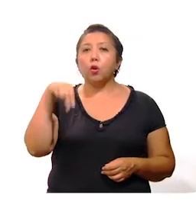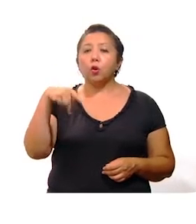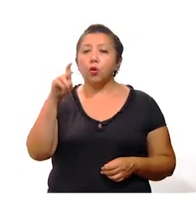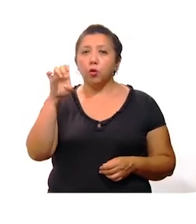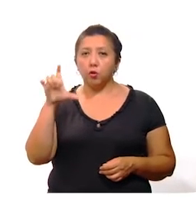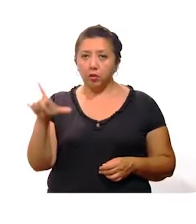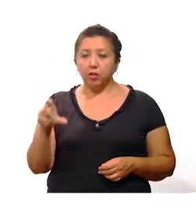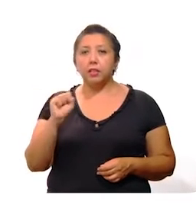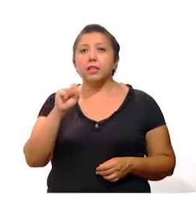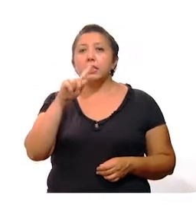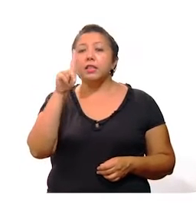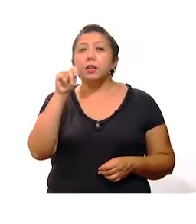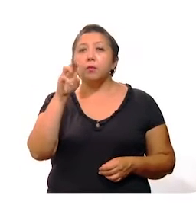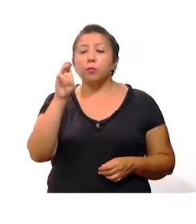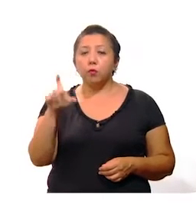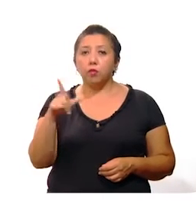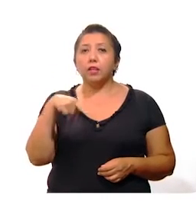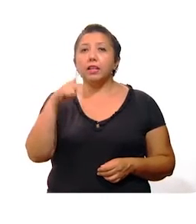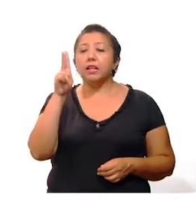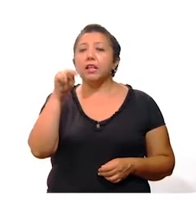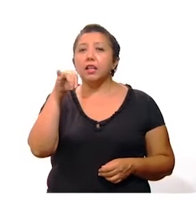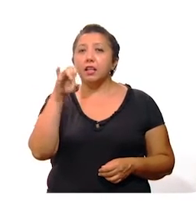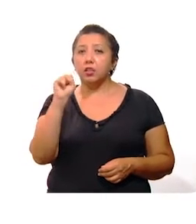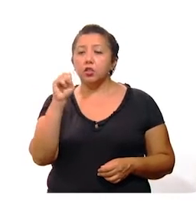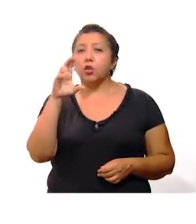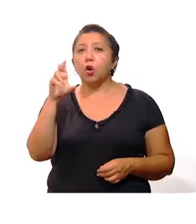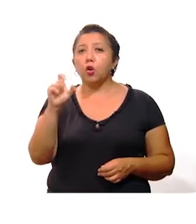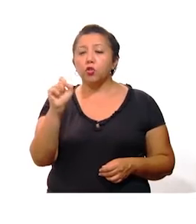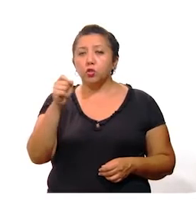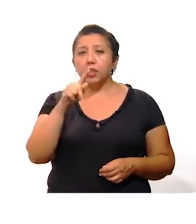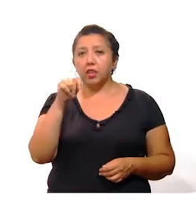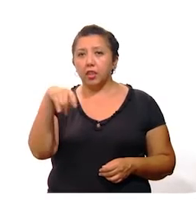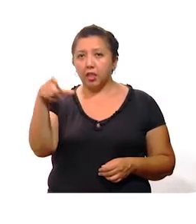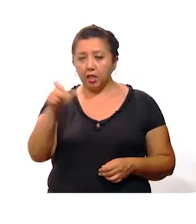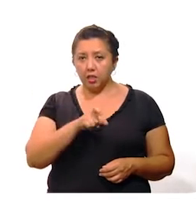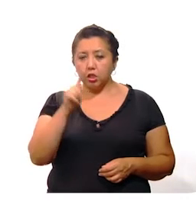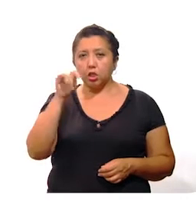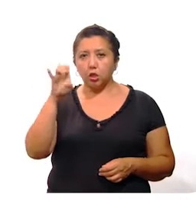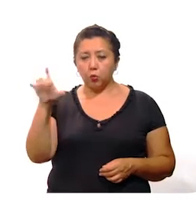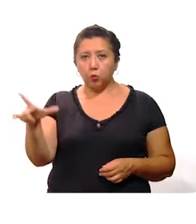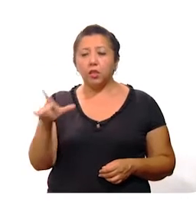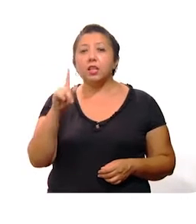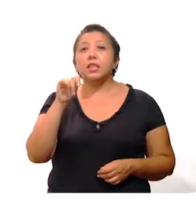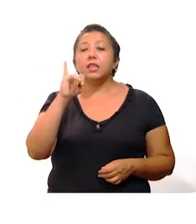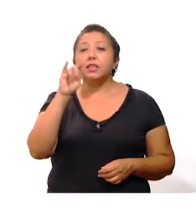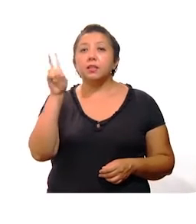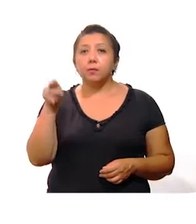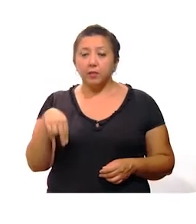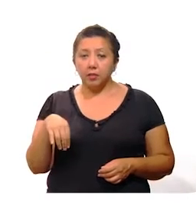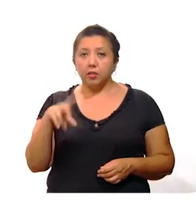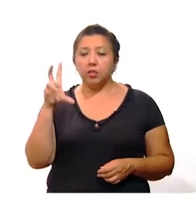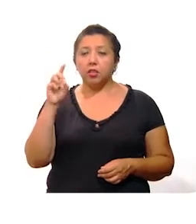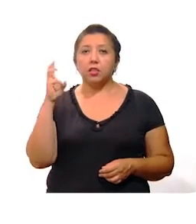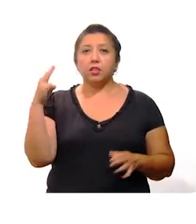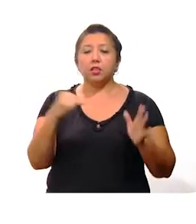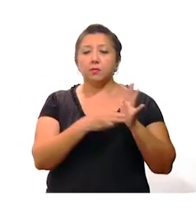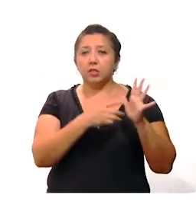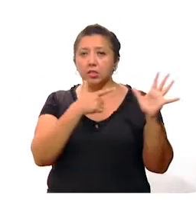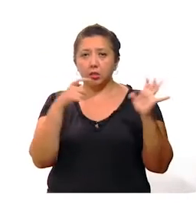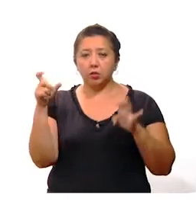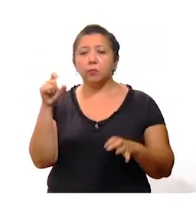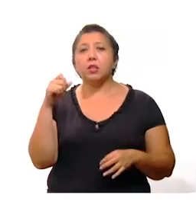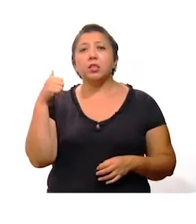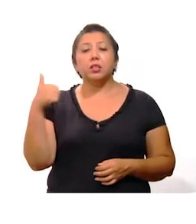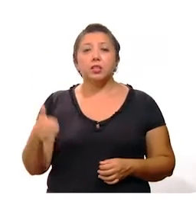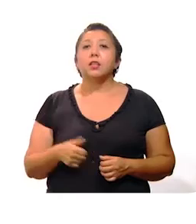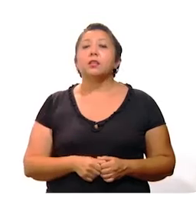Cusamá, Semul, Citás, Canacín, Maxcanú, Oxcuscap, Tecash, Ticul y Tizimín. De los